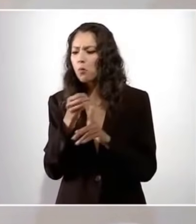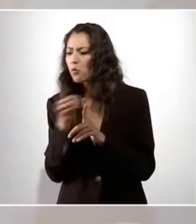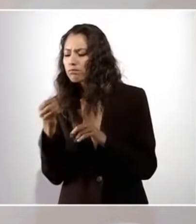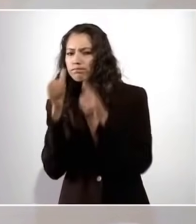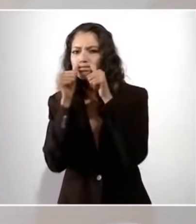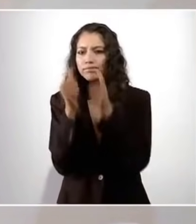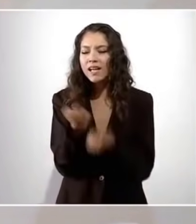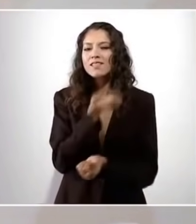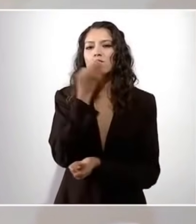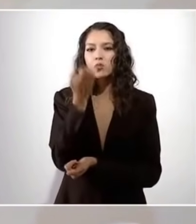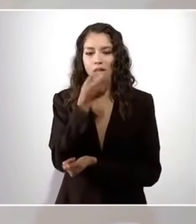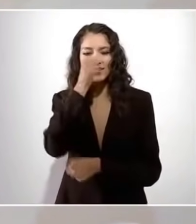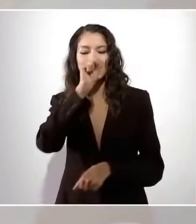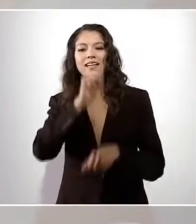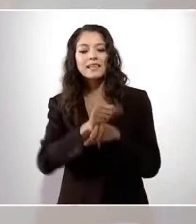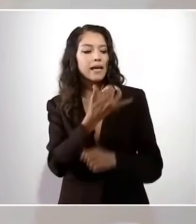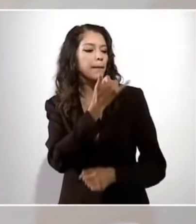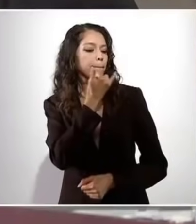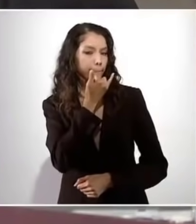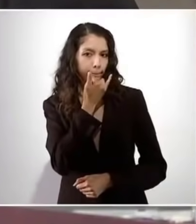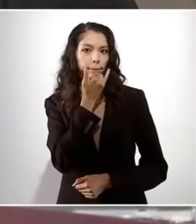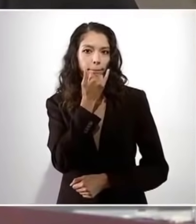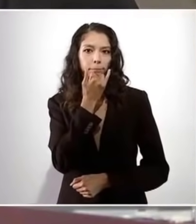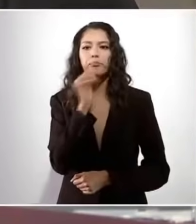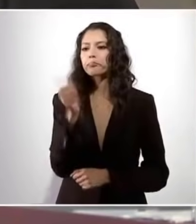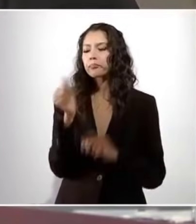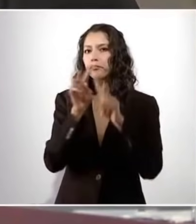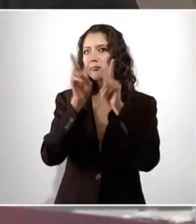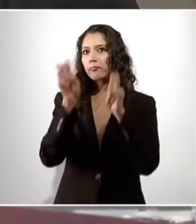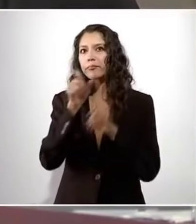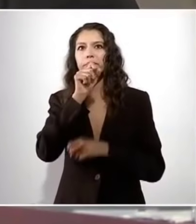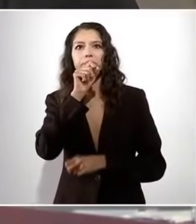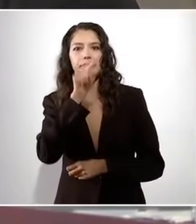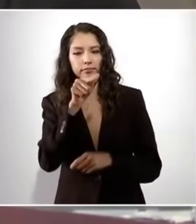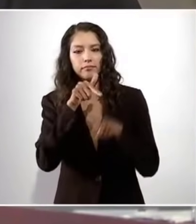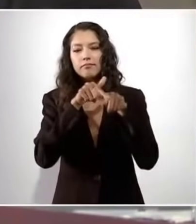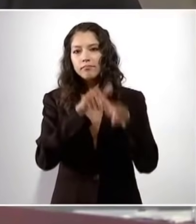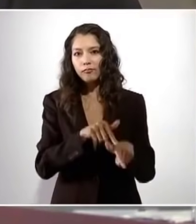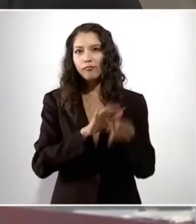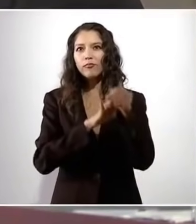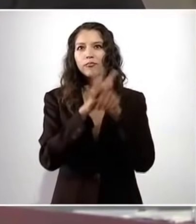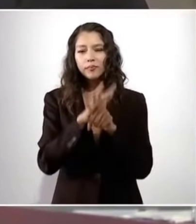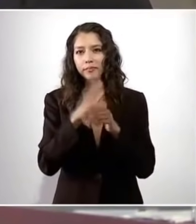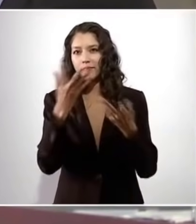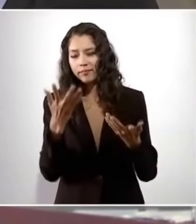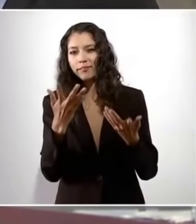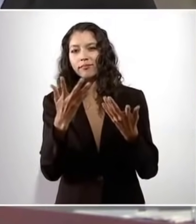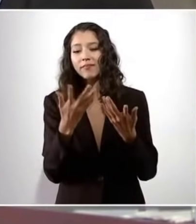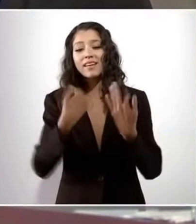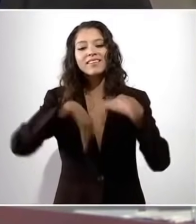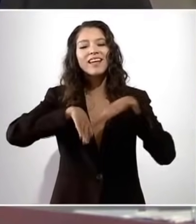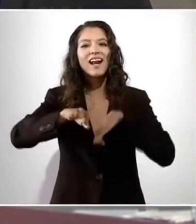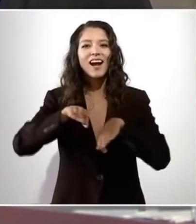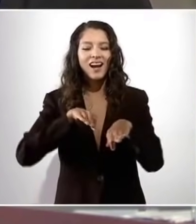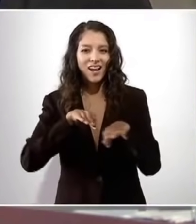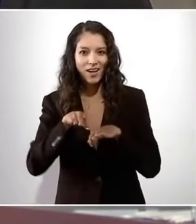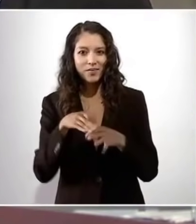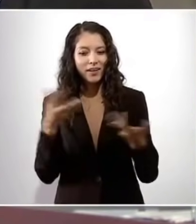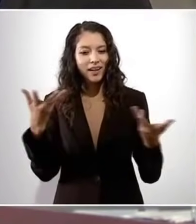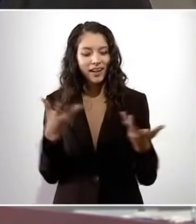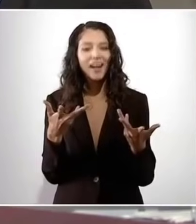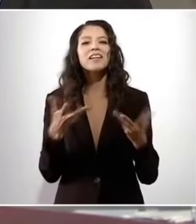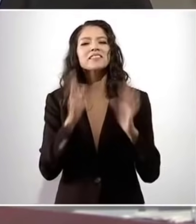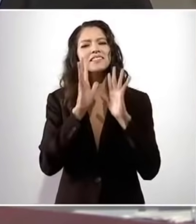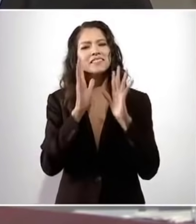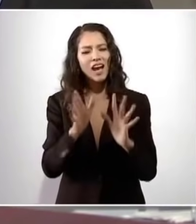escuela, la secretaría, perdón. Y por otro lado, bueno, pues también nada más seguir con la cuestión de reuniones de trabajo que hemos hecho de